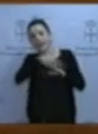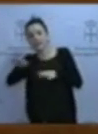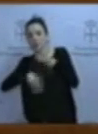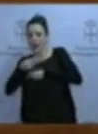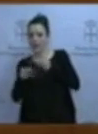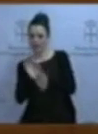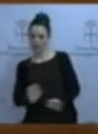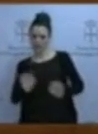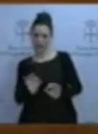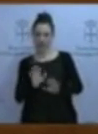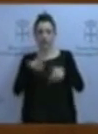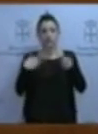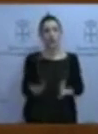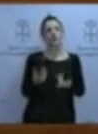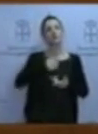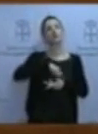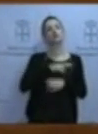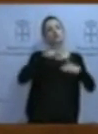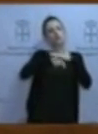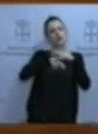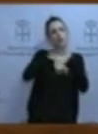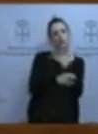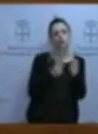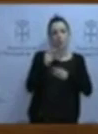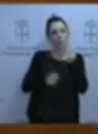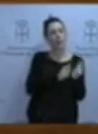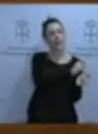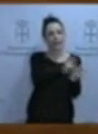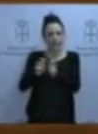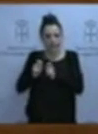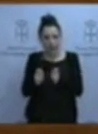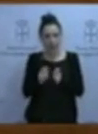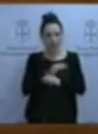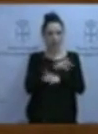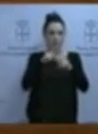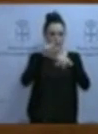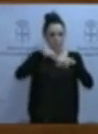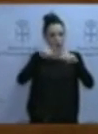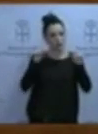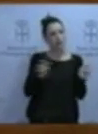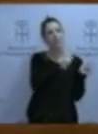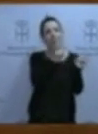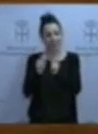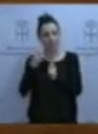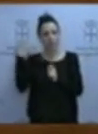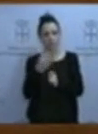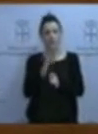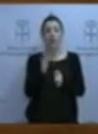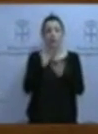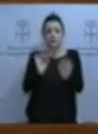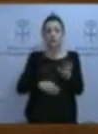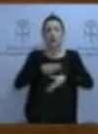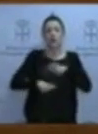seguir dotando de recursos por parte de la autonomía, y esto se podría hacer, sin